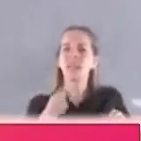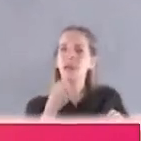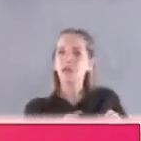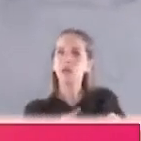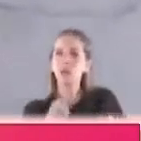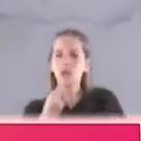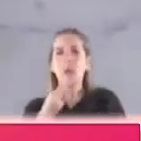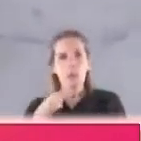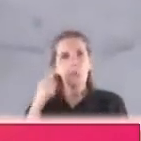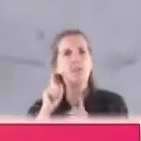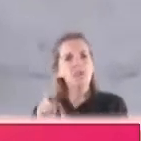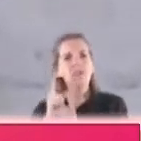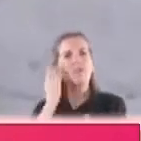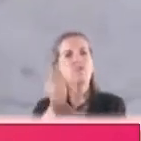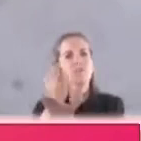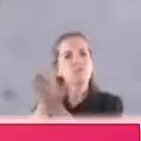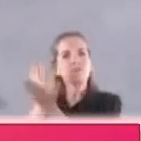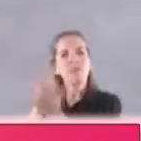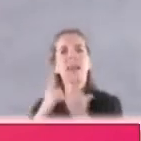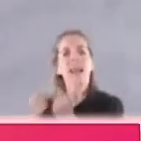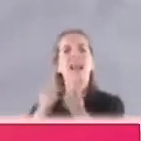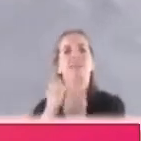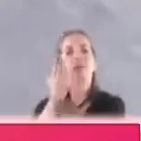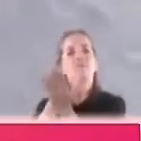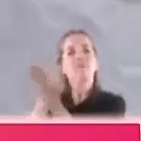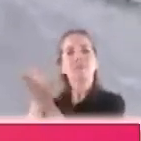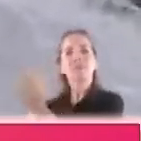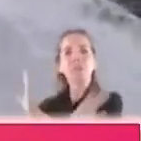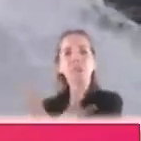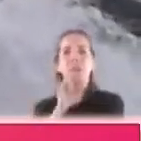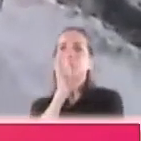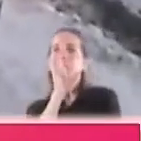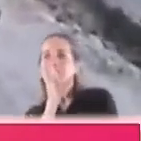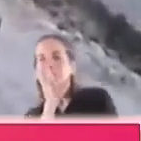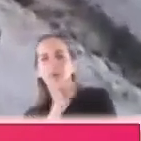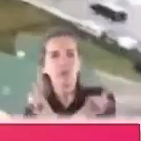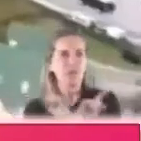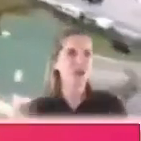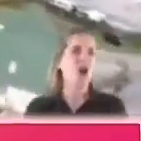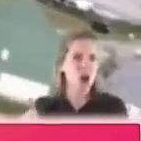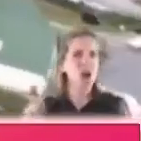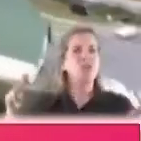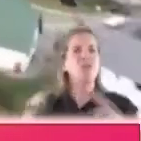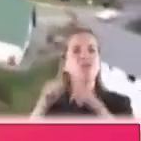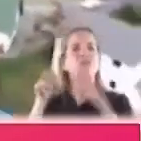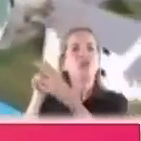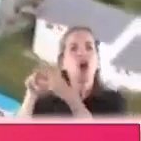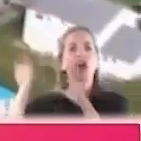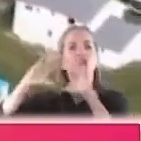población, y vamos al segundo justificación y al segundo principio, se implanta una población británica